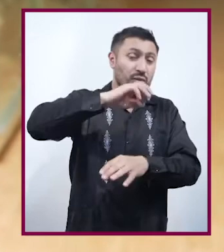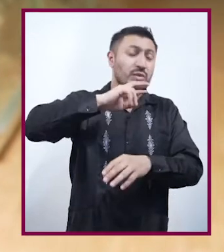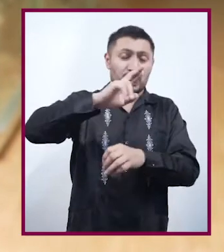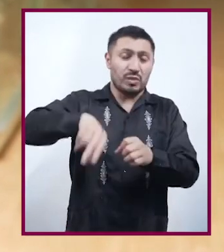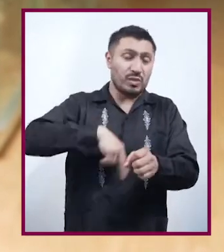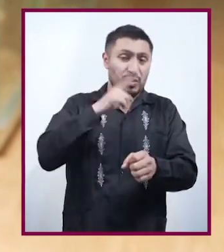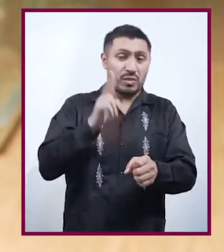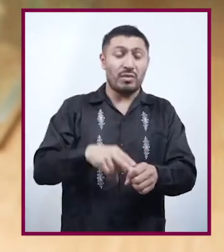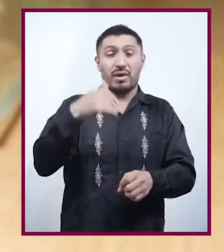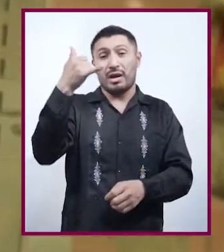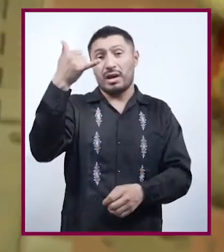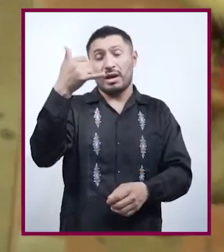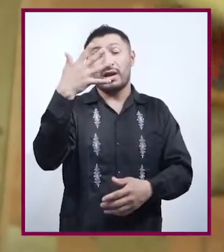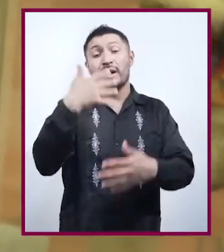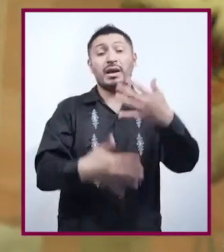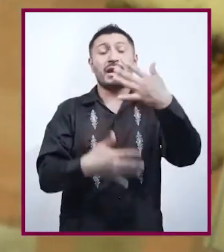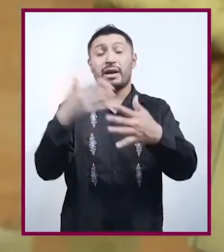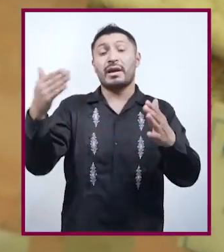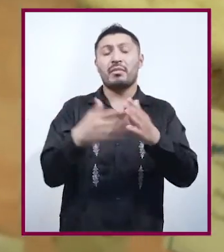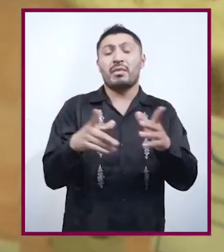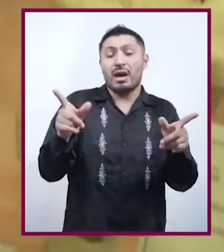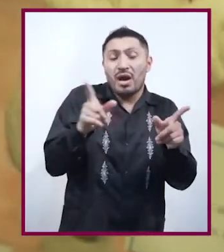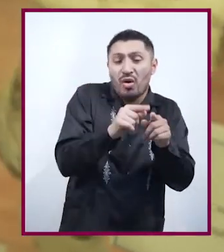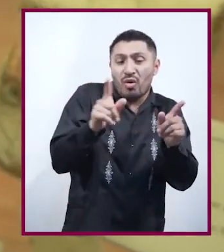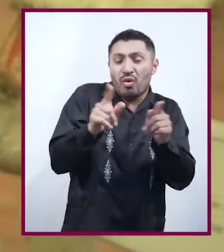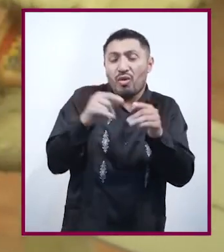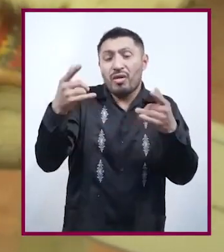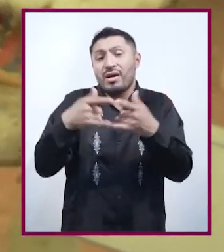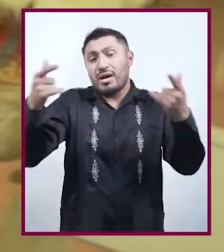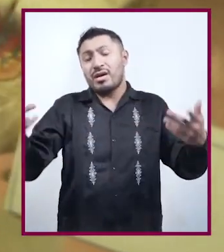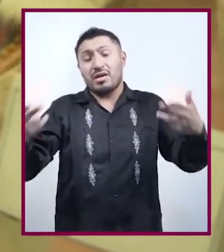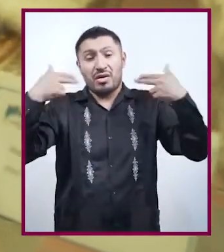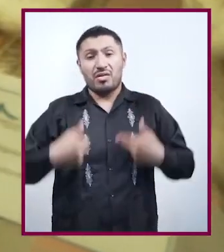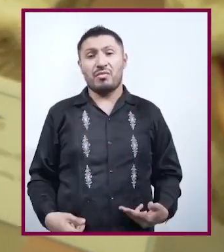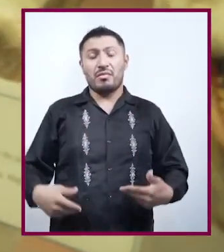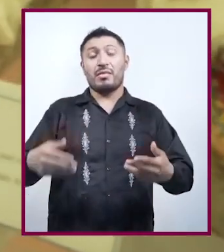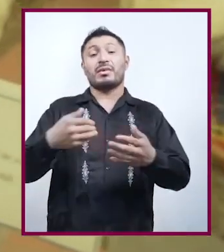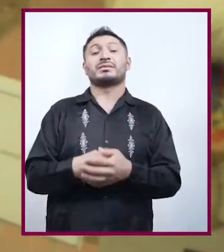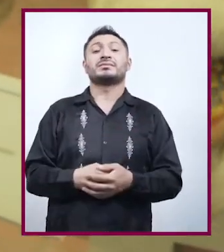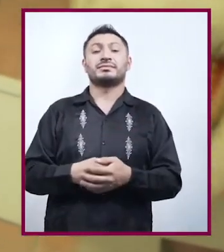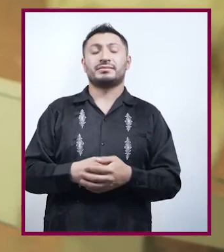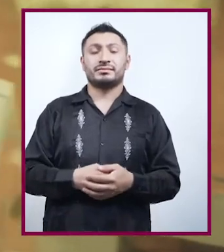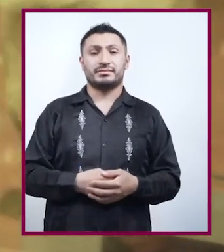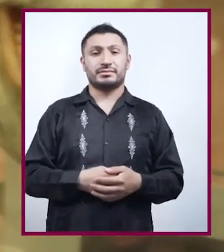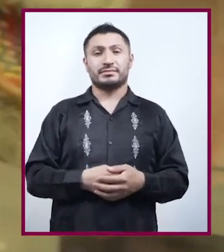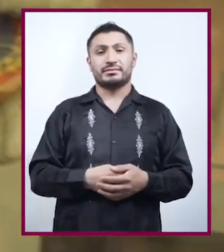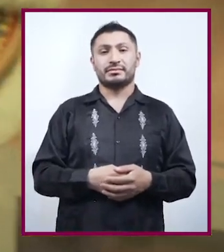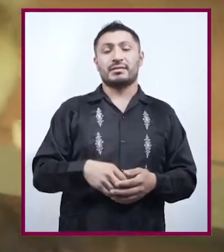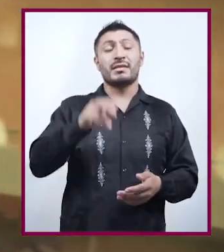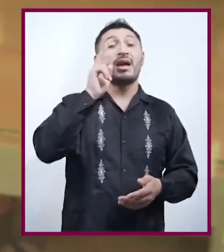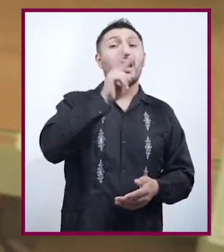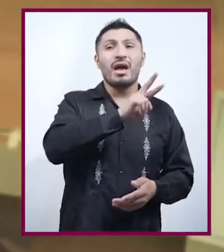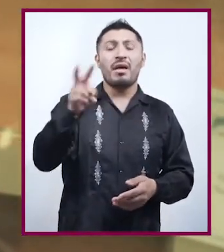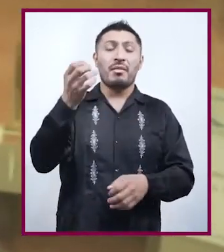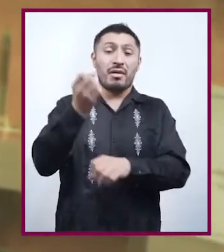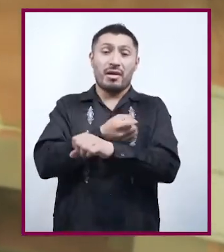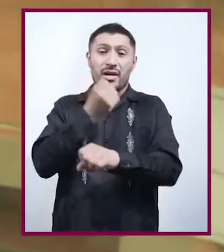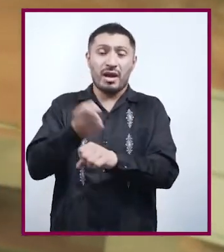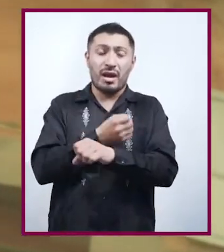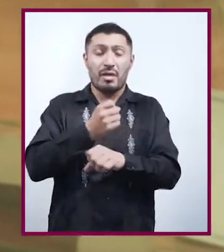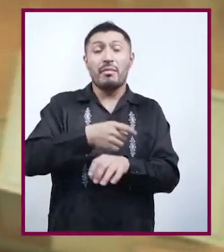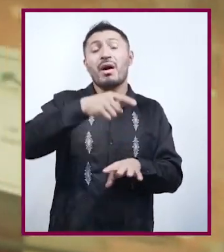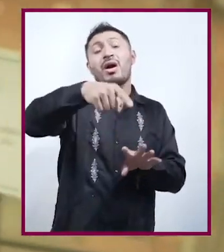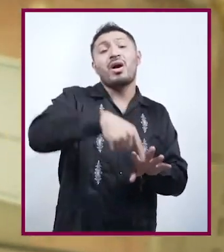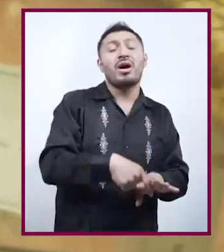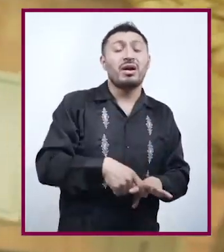en tamaño natural y 15,000 miniaturas que nos muestran la historia de la humanidad a través del calzado.